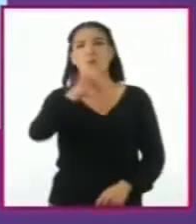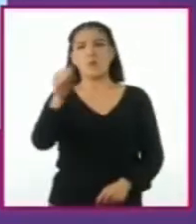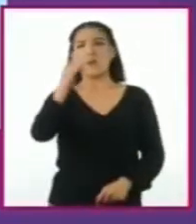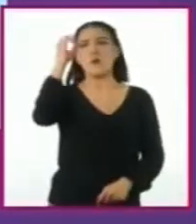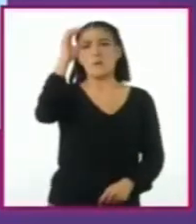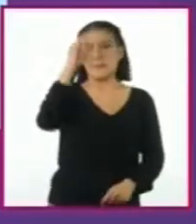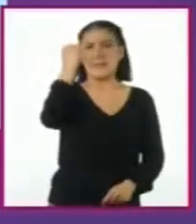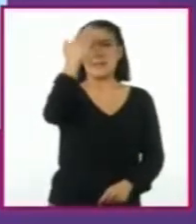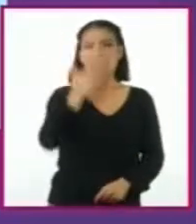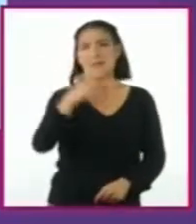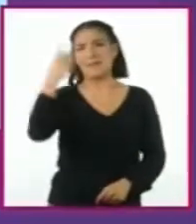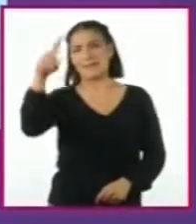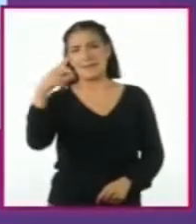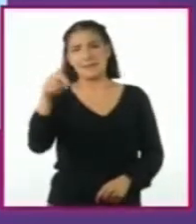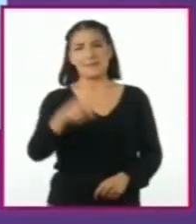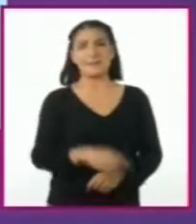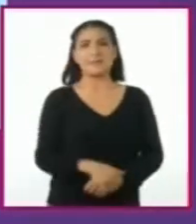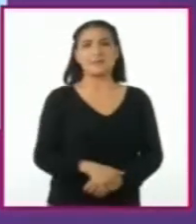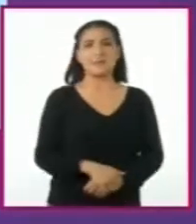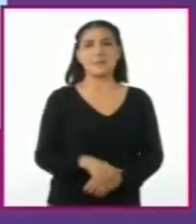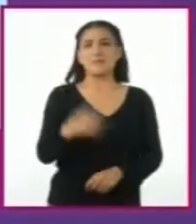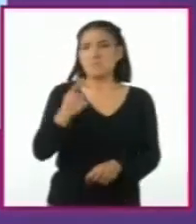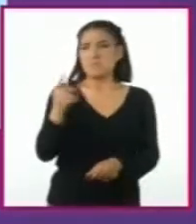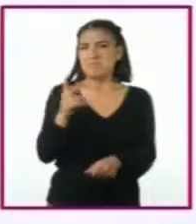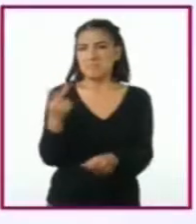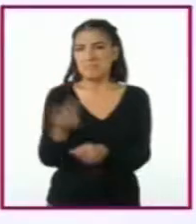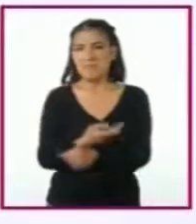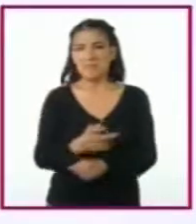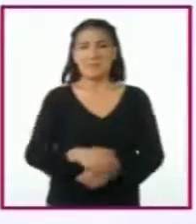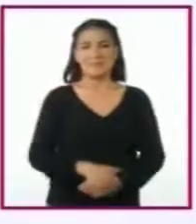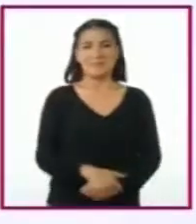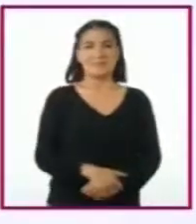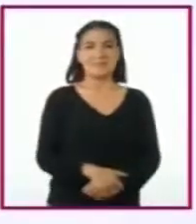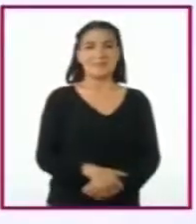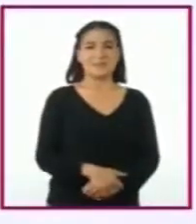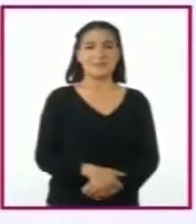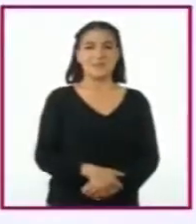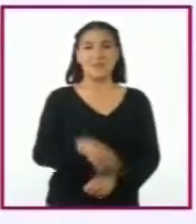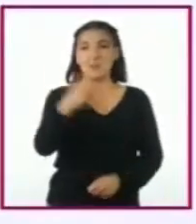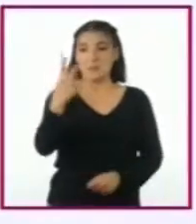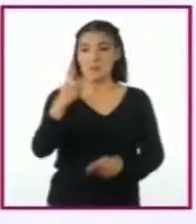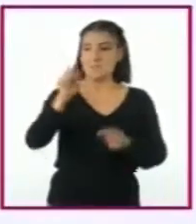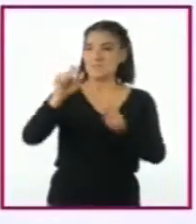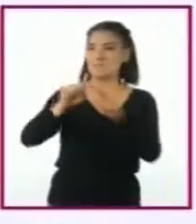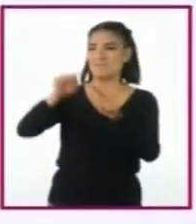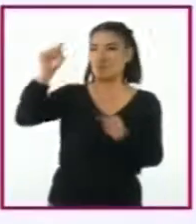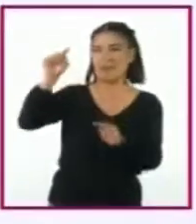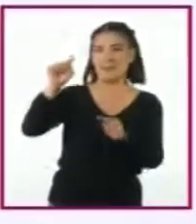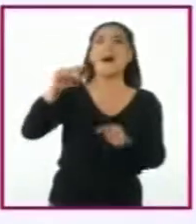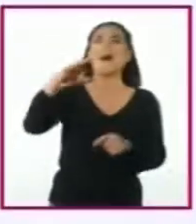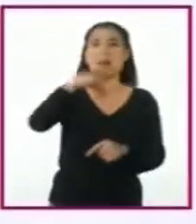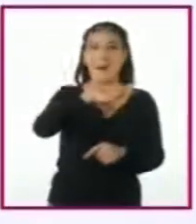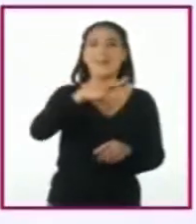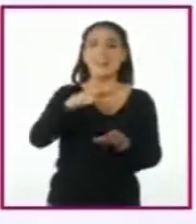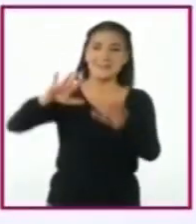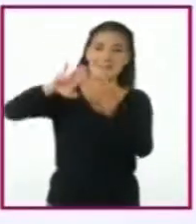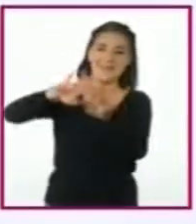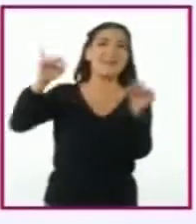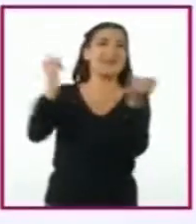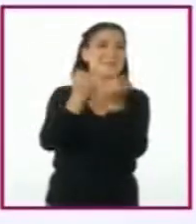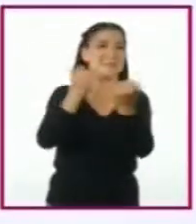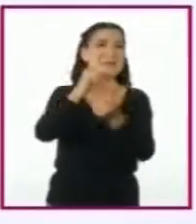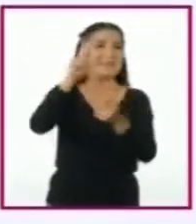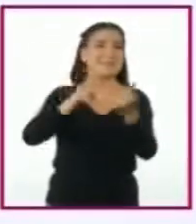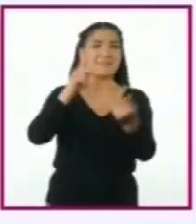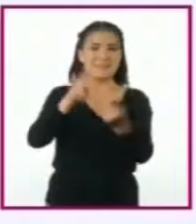de la derecha? ¿Qué es lo que sucede? Las 2 diagonales de las tarjetas coinciden. Auxiliémonos